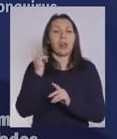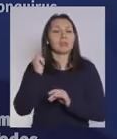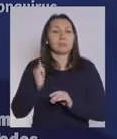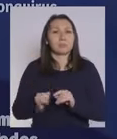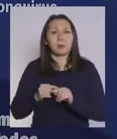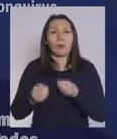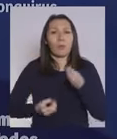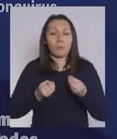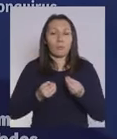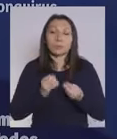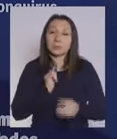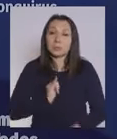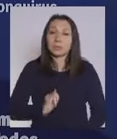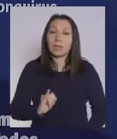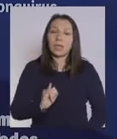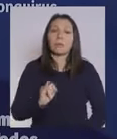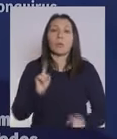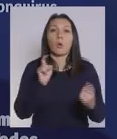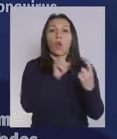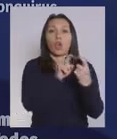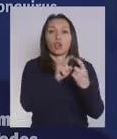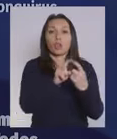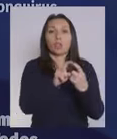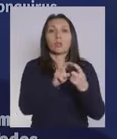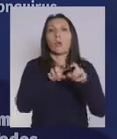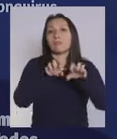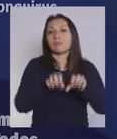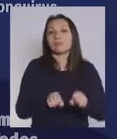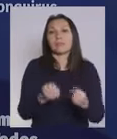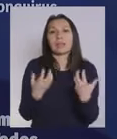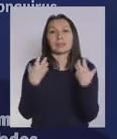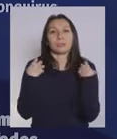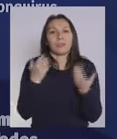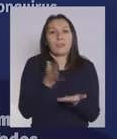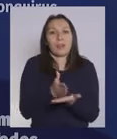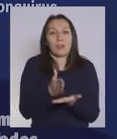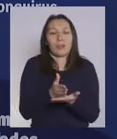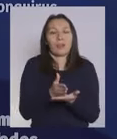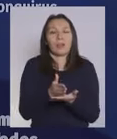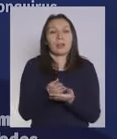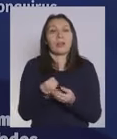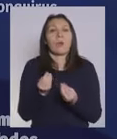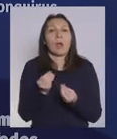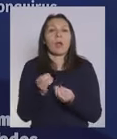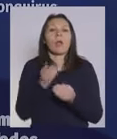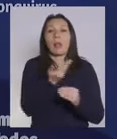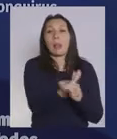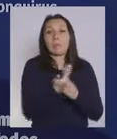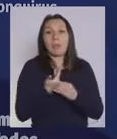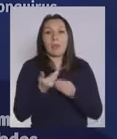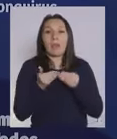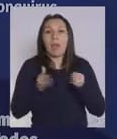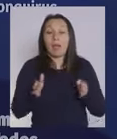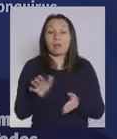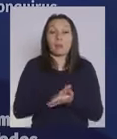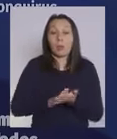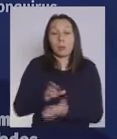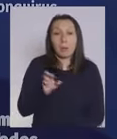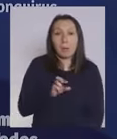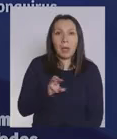generalmente y siempre en contacto con el sostenedor, que muchas veces es el que pide la apertura. Si los papás